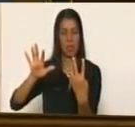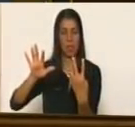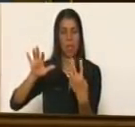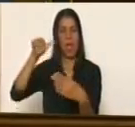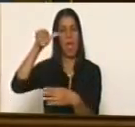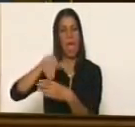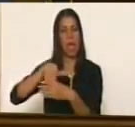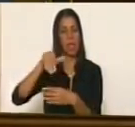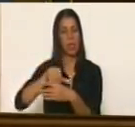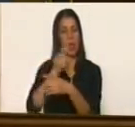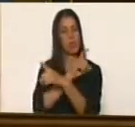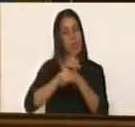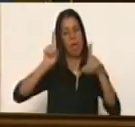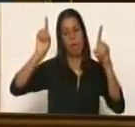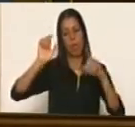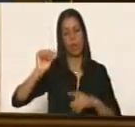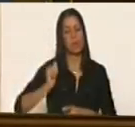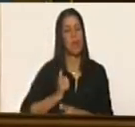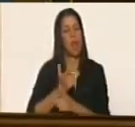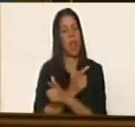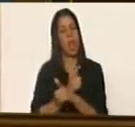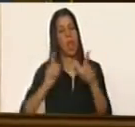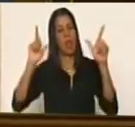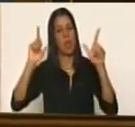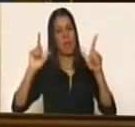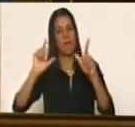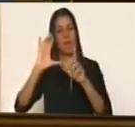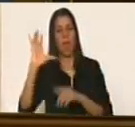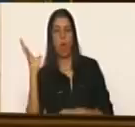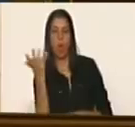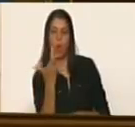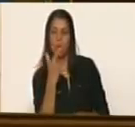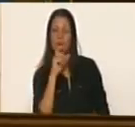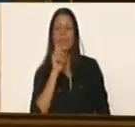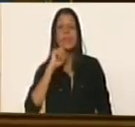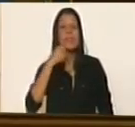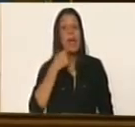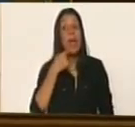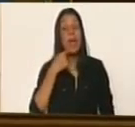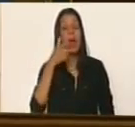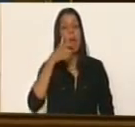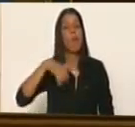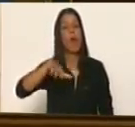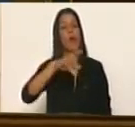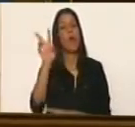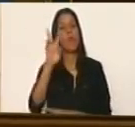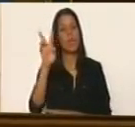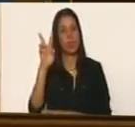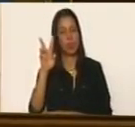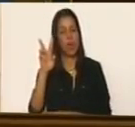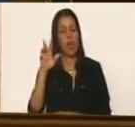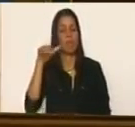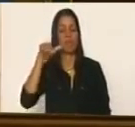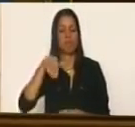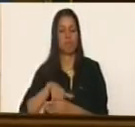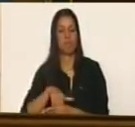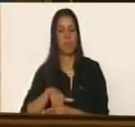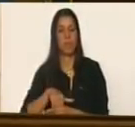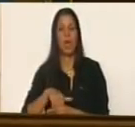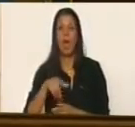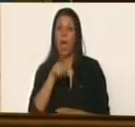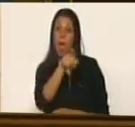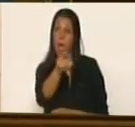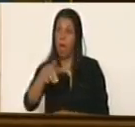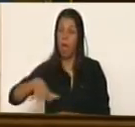elecciones democráticas, libres, universales, directas y secretas por el pueblo venezolano como depositario del